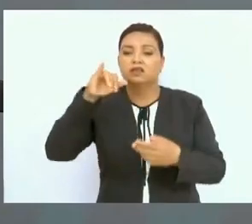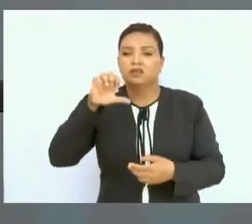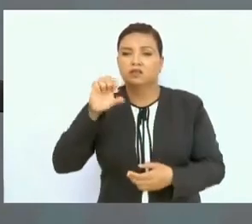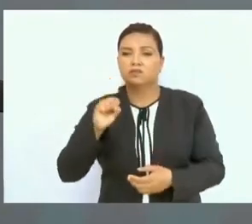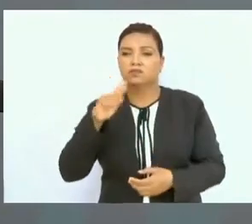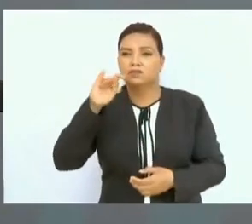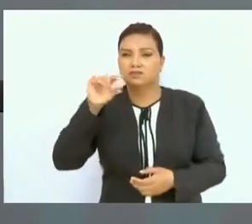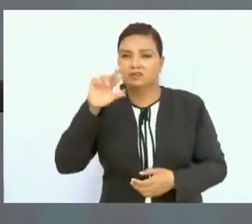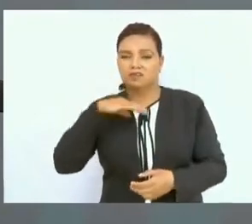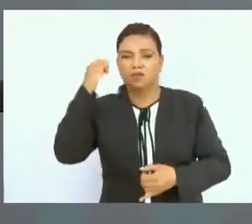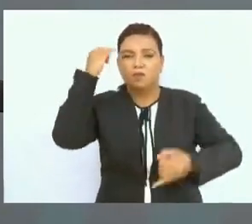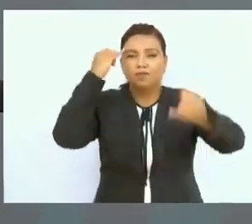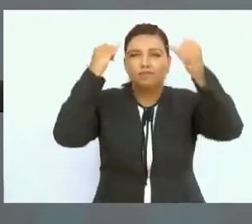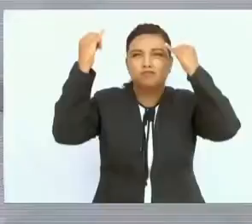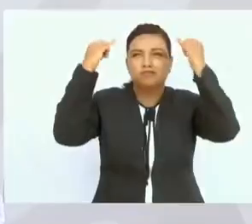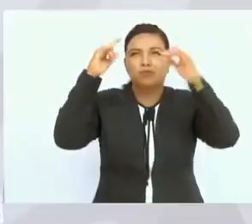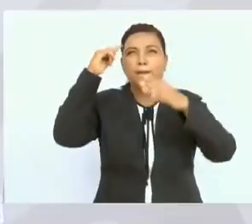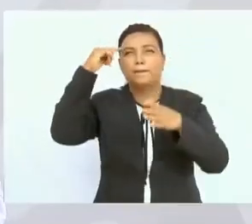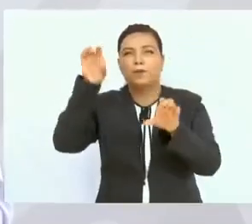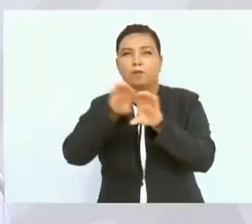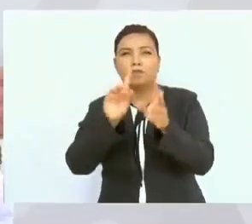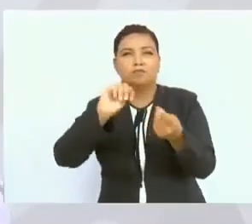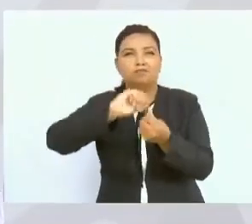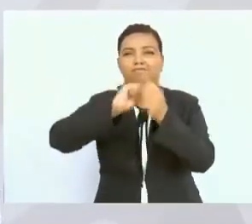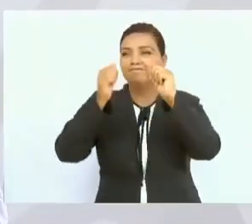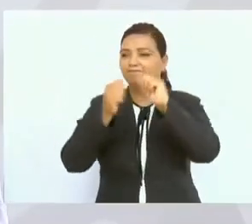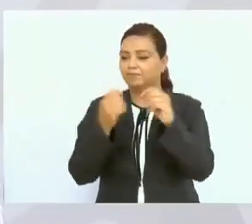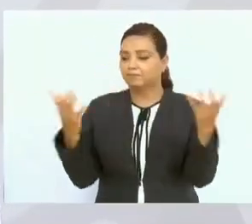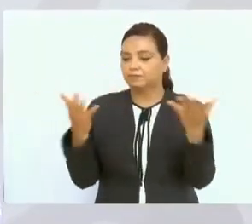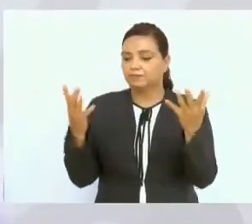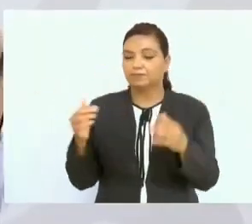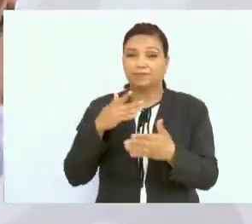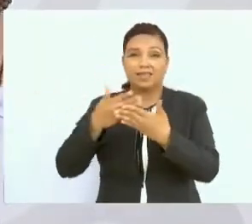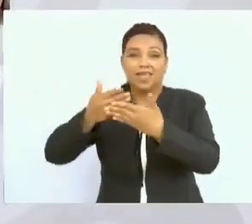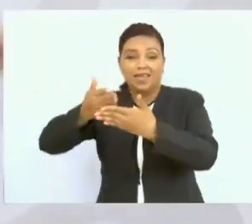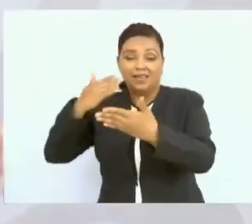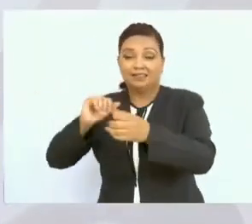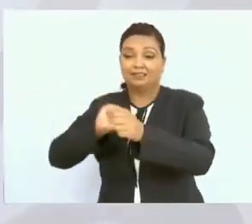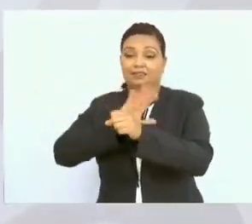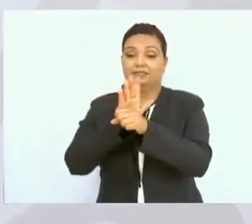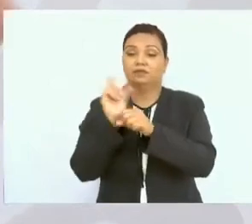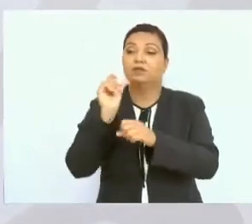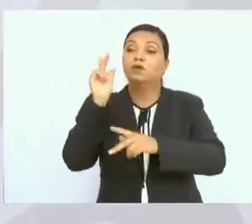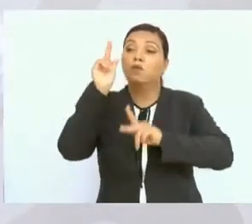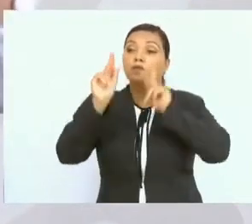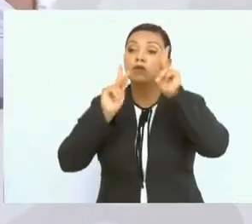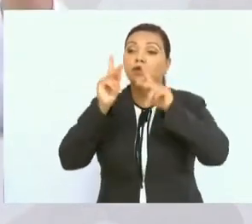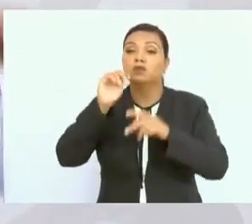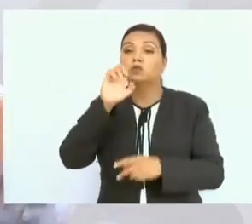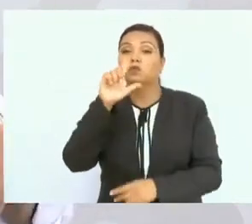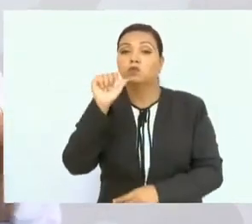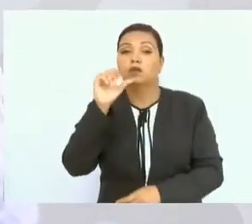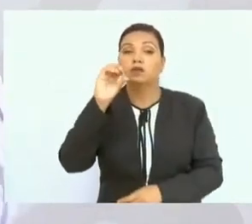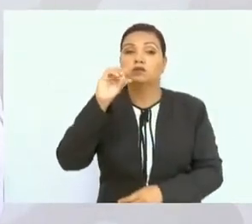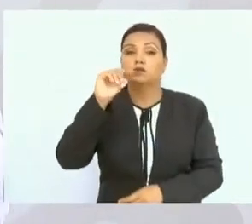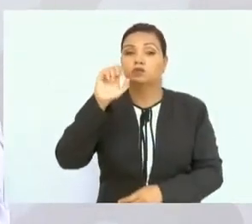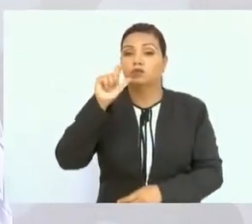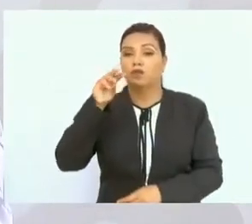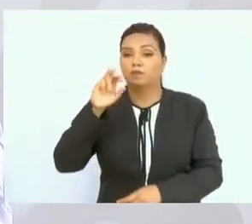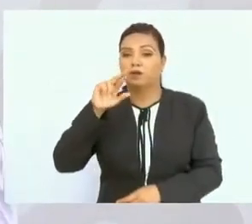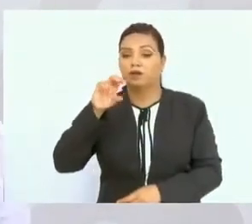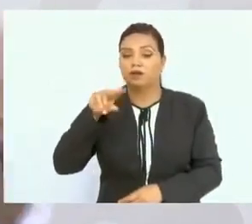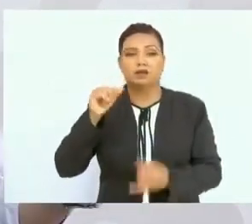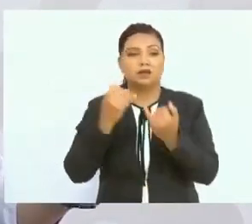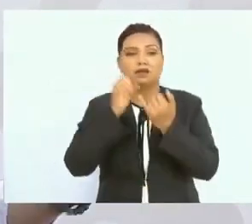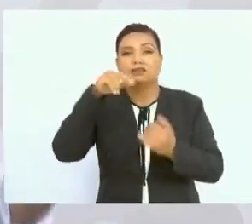y pensar cómo iba a ser esa transformación. Fue antes de la pandemia, cuando estuvimos aquí en Tula, en Soto de la Marina, estuvimos en